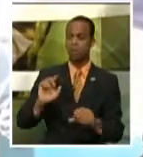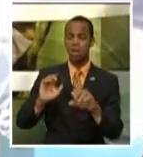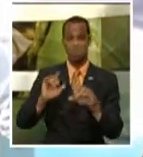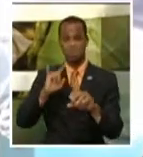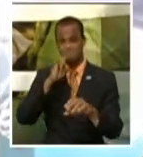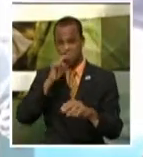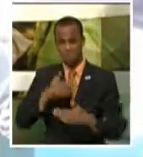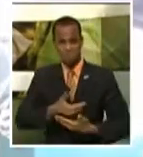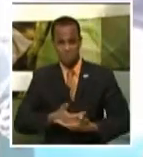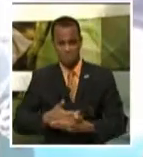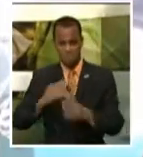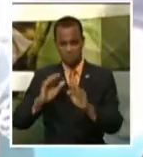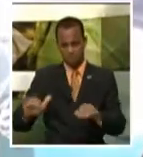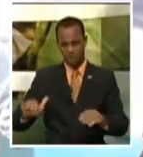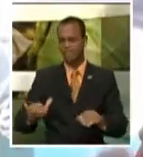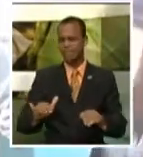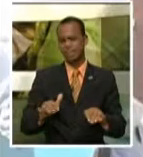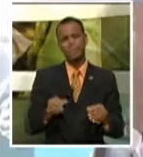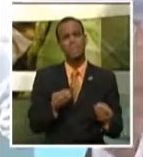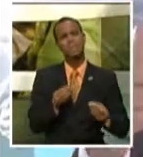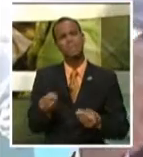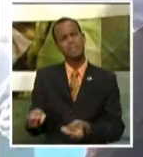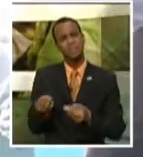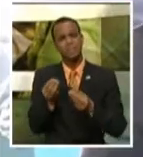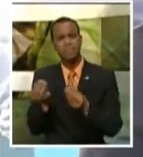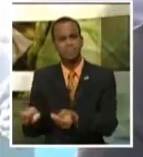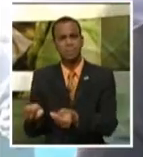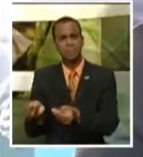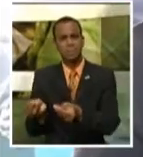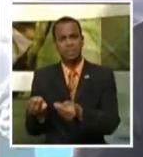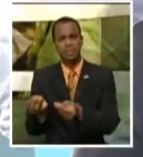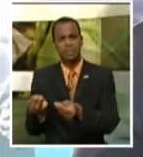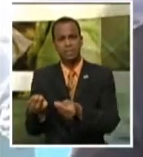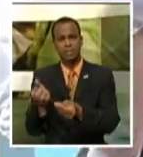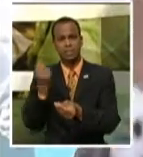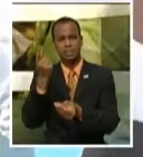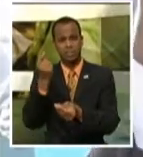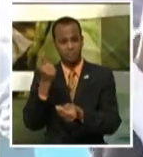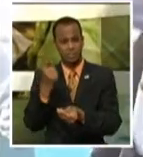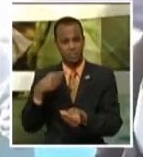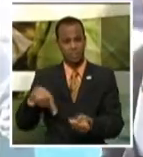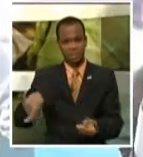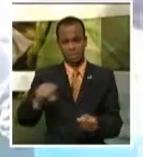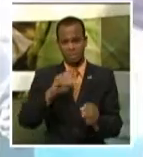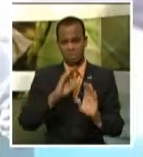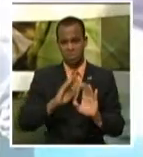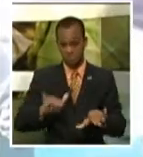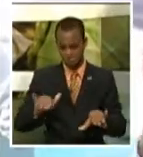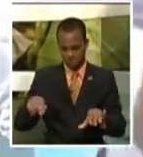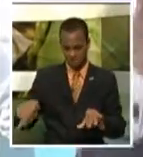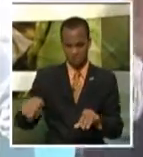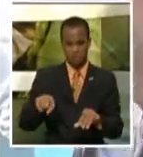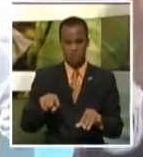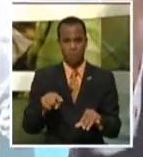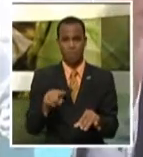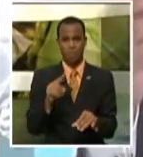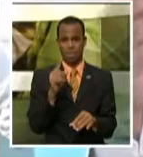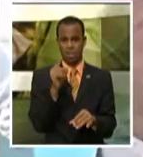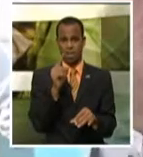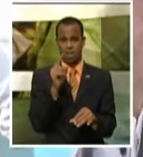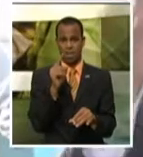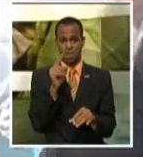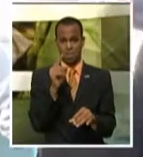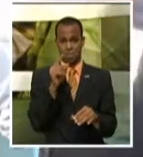pequeños. Y los más pequeños, como no reciben en los primeros 1000 días de